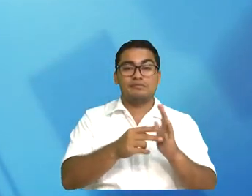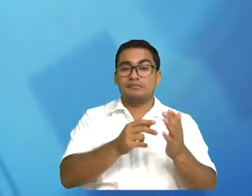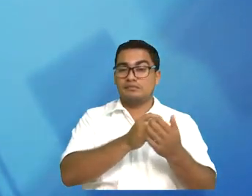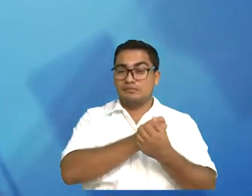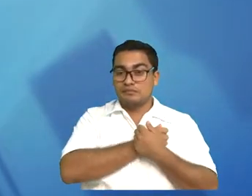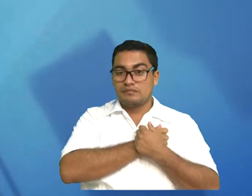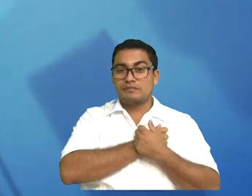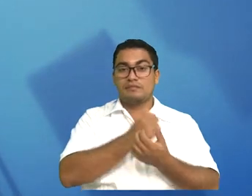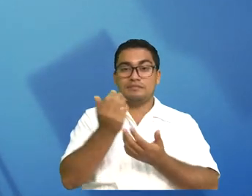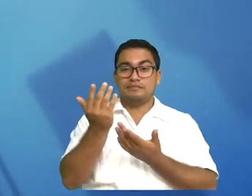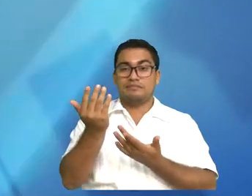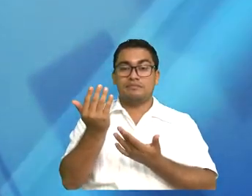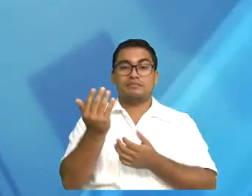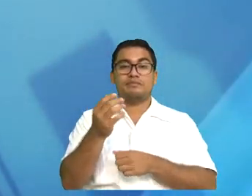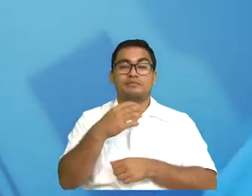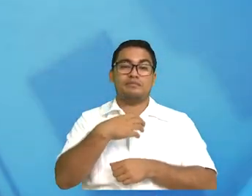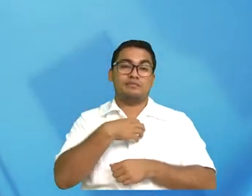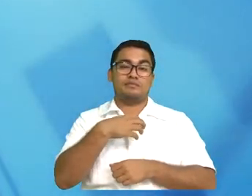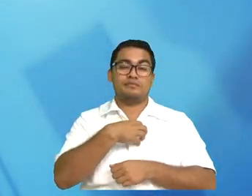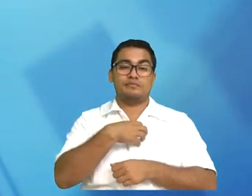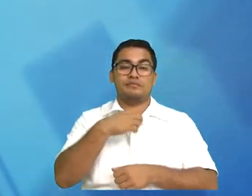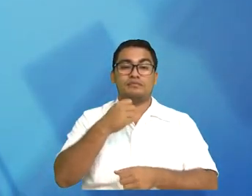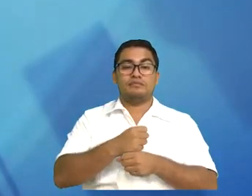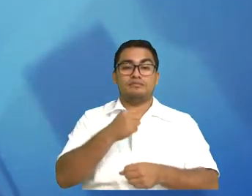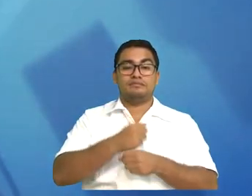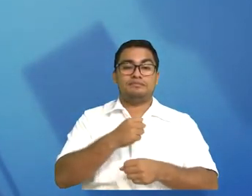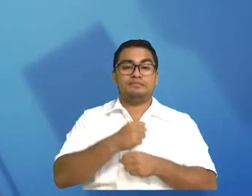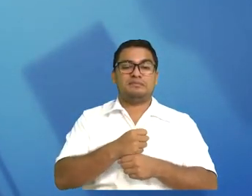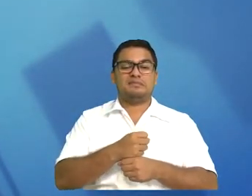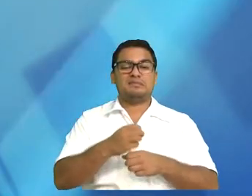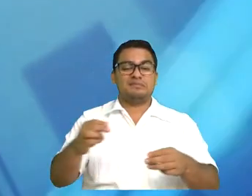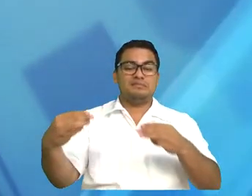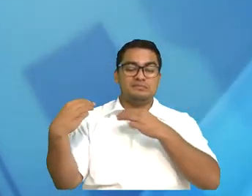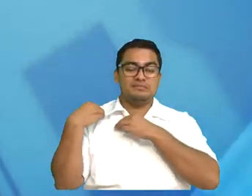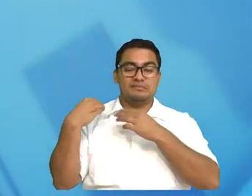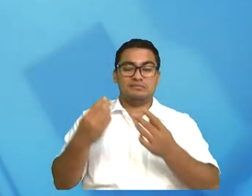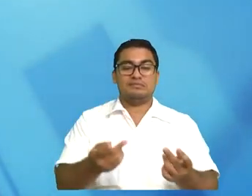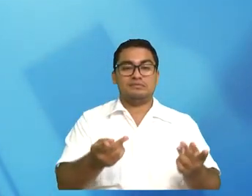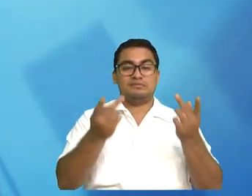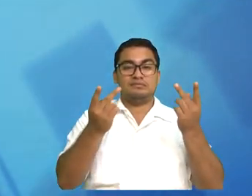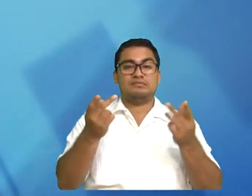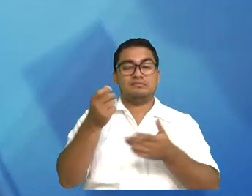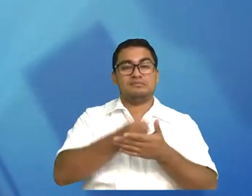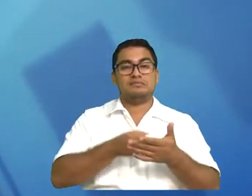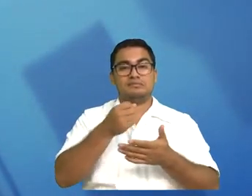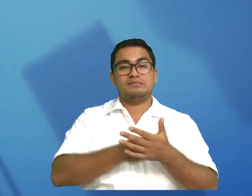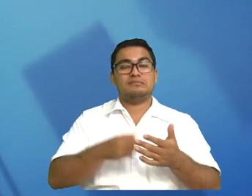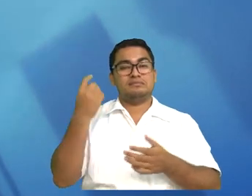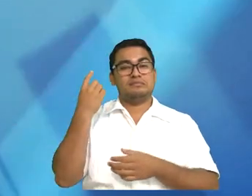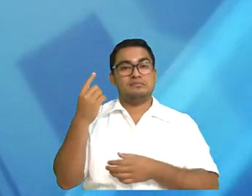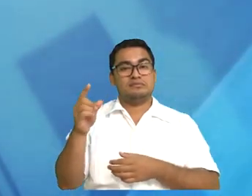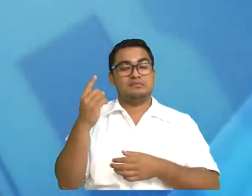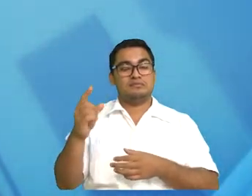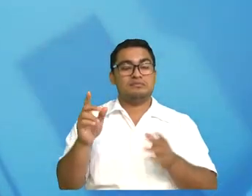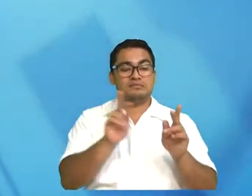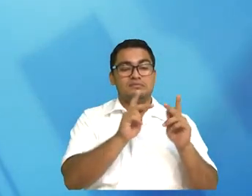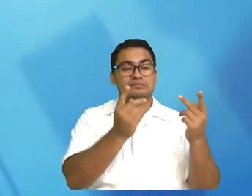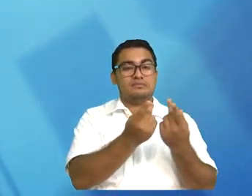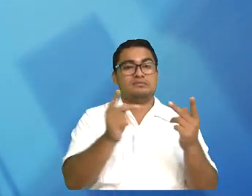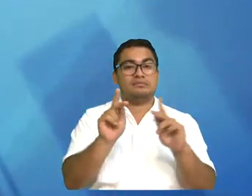esperanza, entregados en misión de vida a luchar por los derechos de nuestros